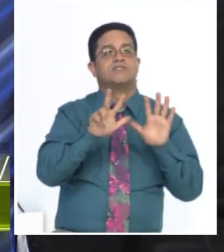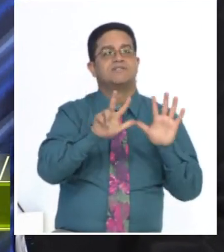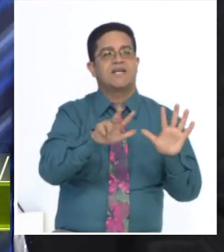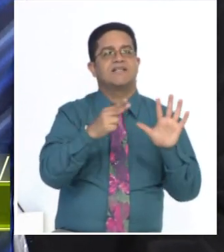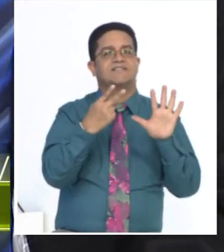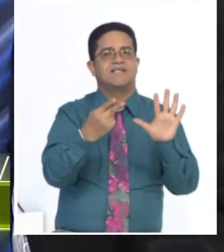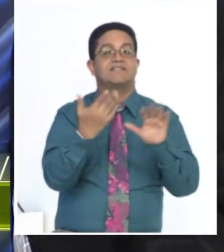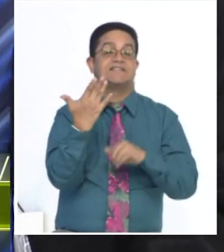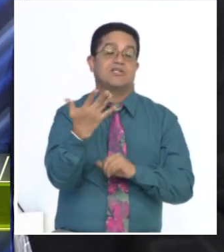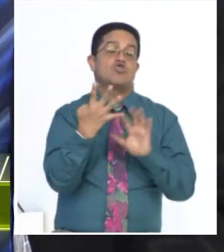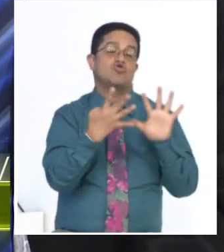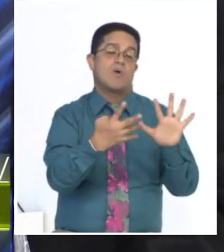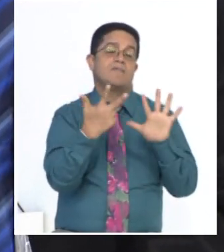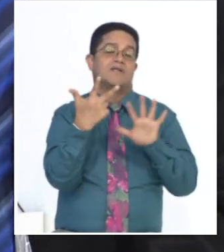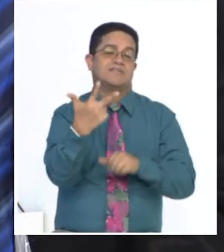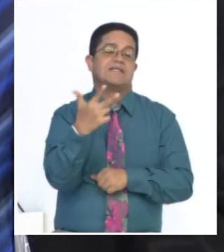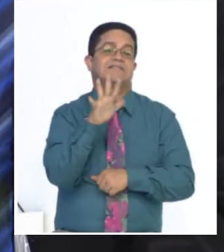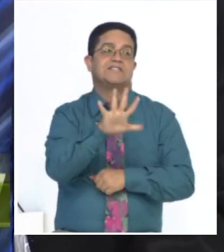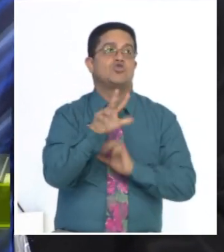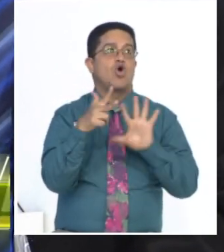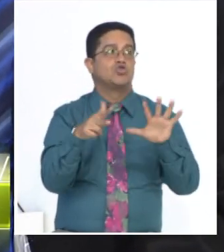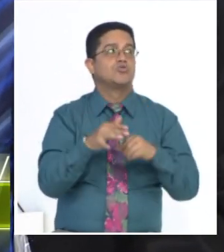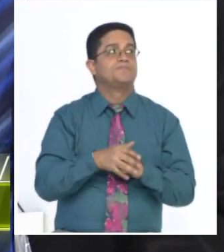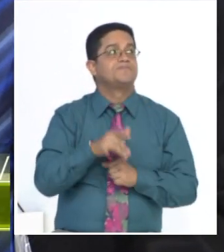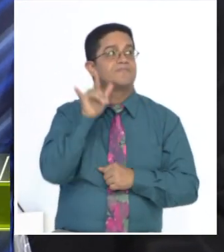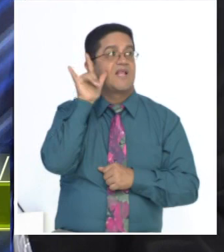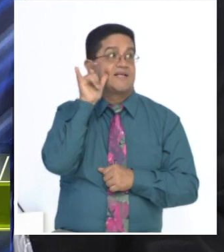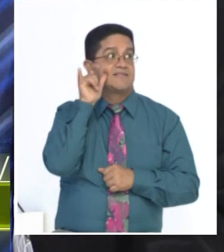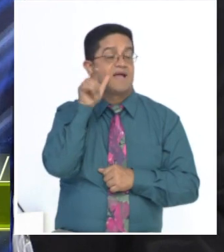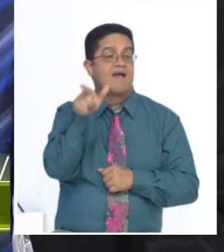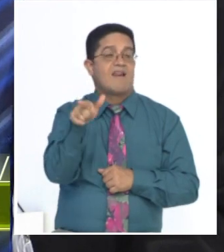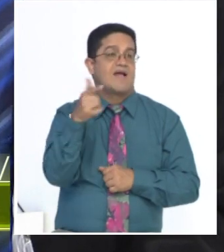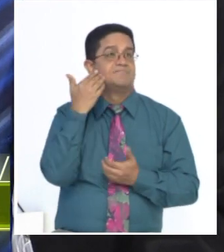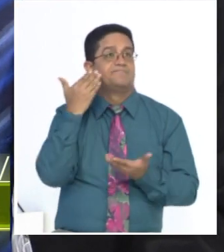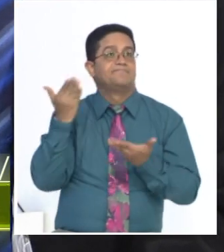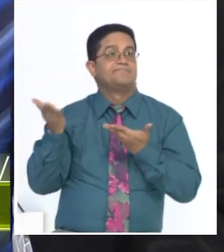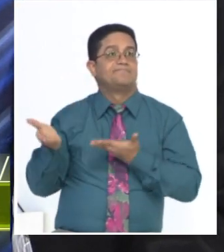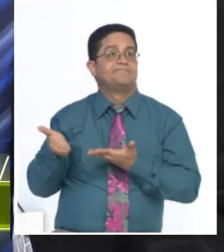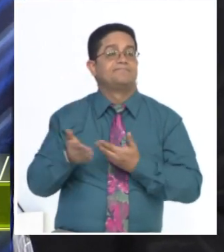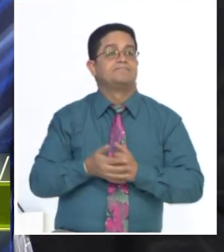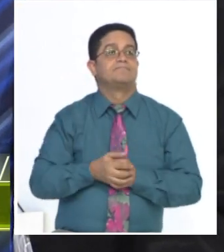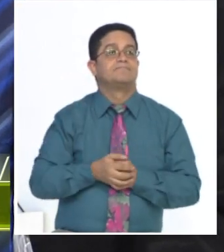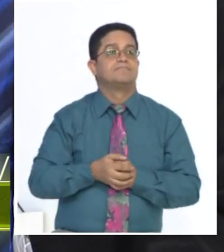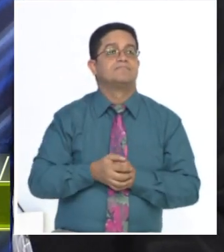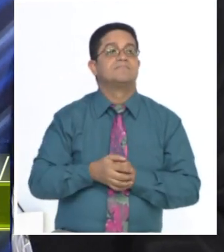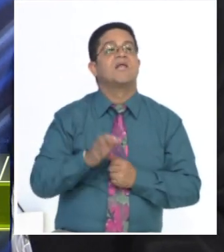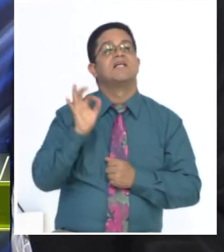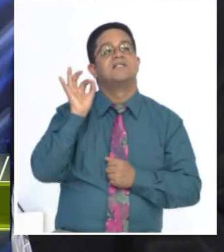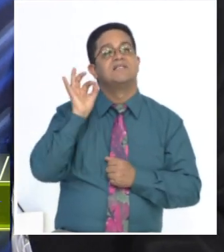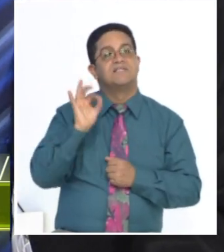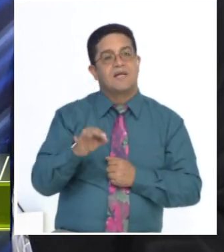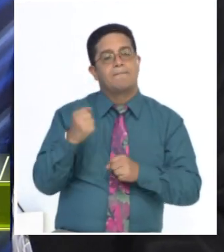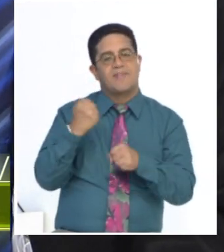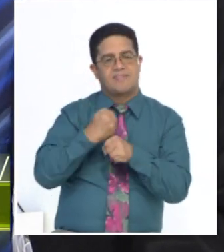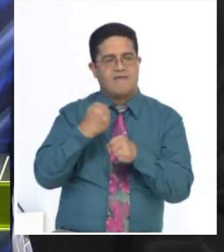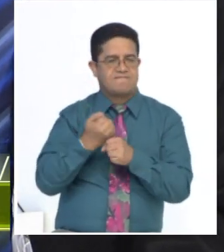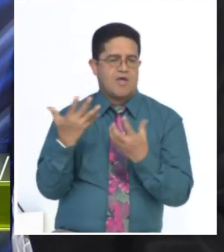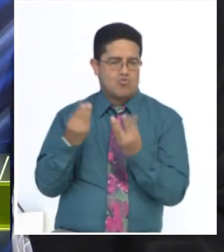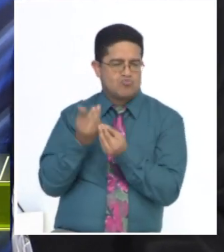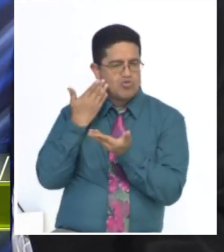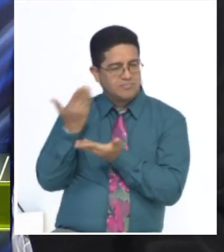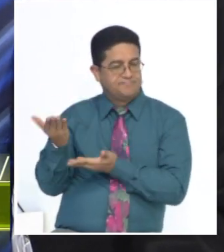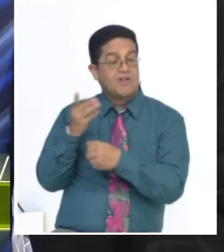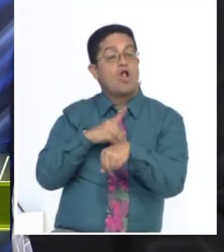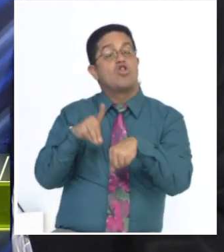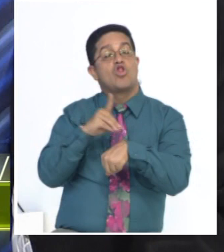0424-375-958. ¿Su contacto, doctor? En Instagram, Pedro Sánchez 4, Pedro sin la E. Y bueno, siempre solimos trabajar con el equipo quirúrgico del Dr. Adams y